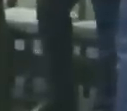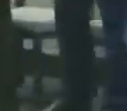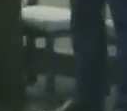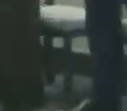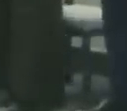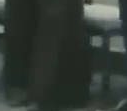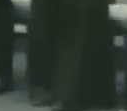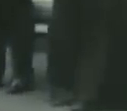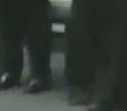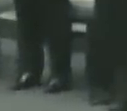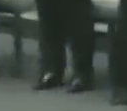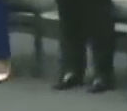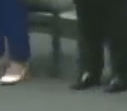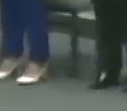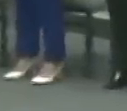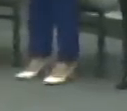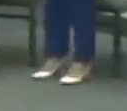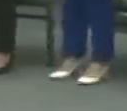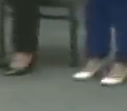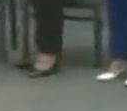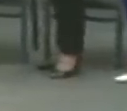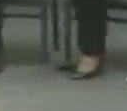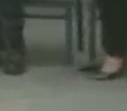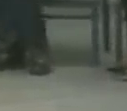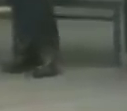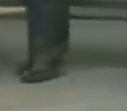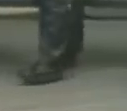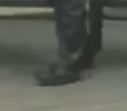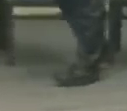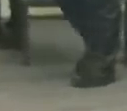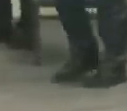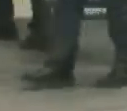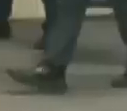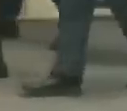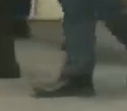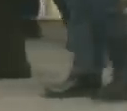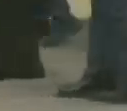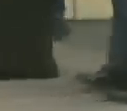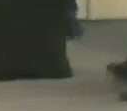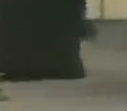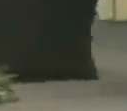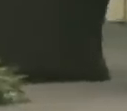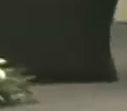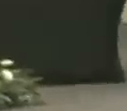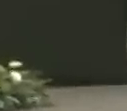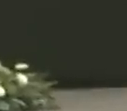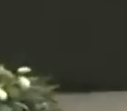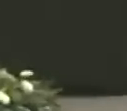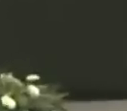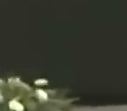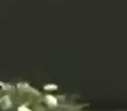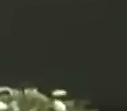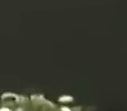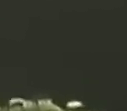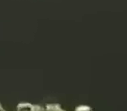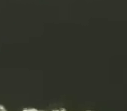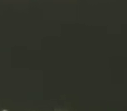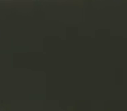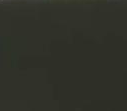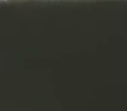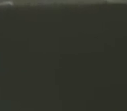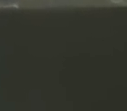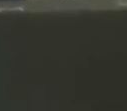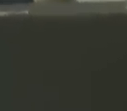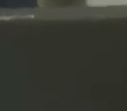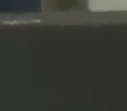Y este abrazo significa muchísimo, porque es la felicidad, es un triunfo, porque la diplomacia se basa en el diálogo,